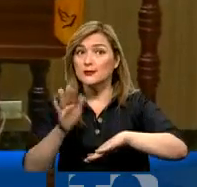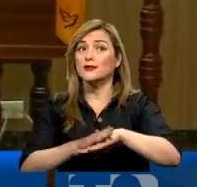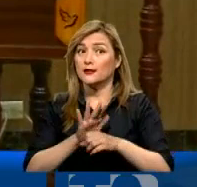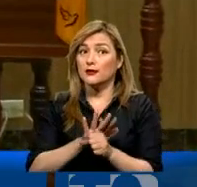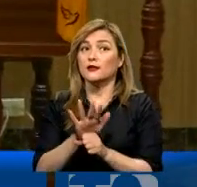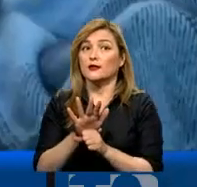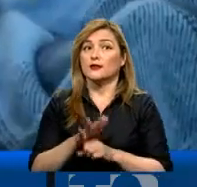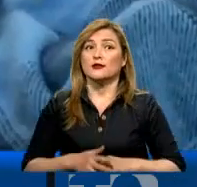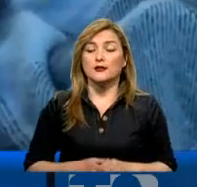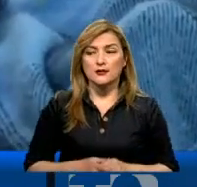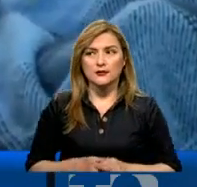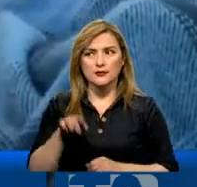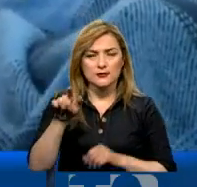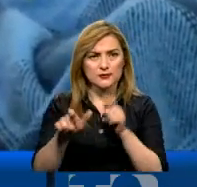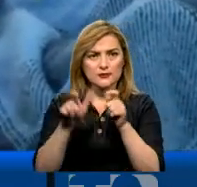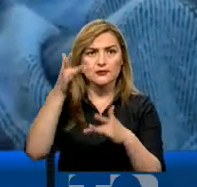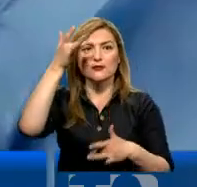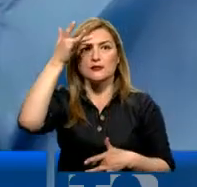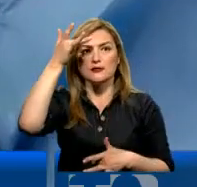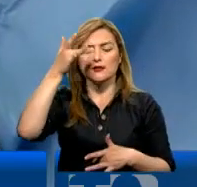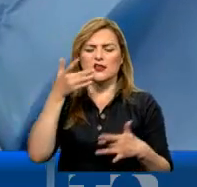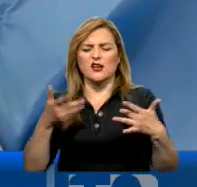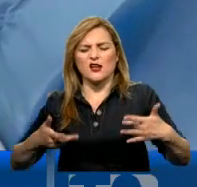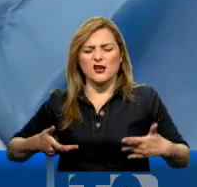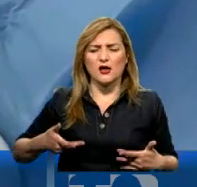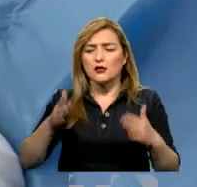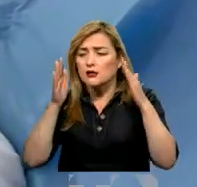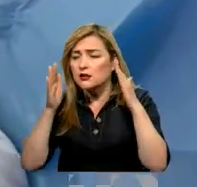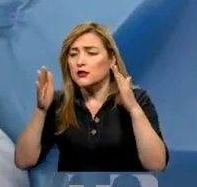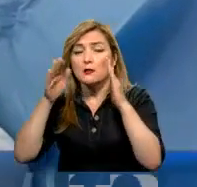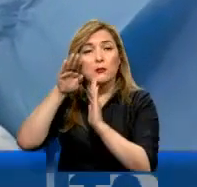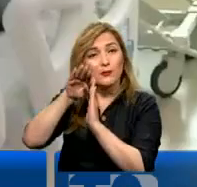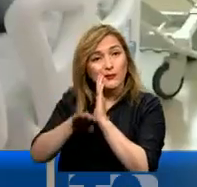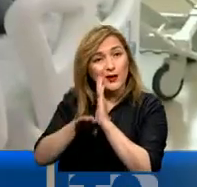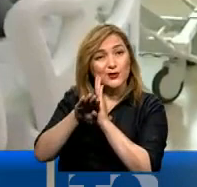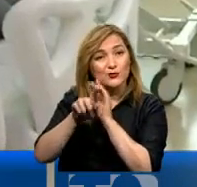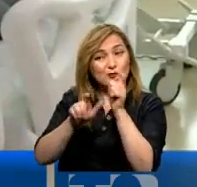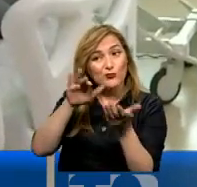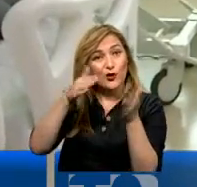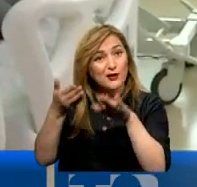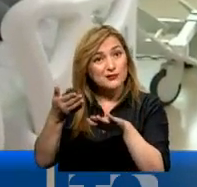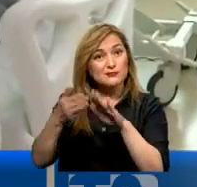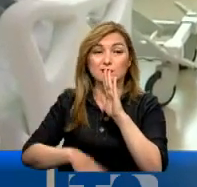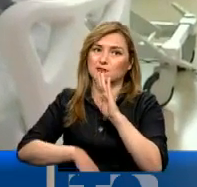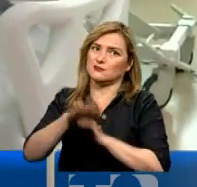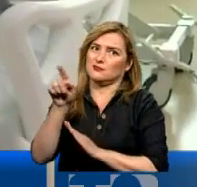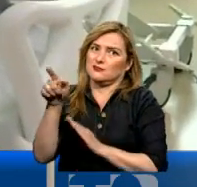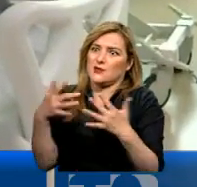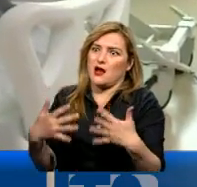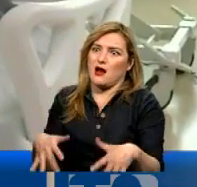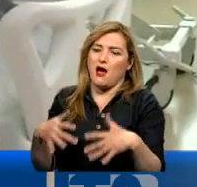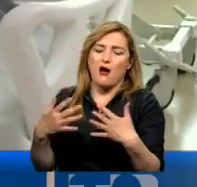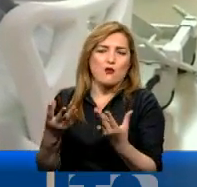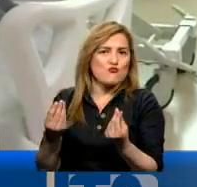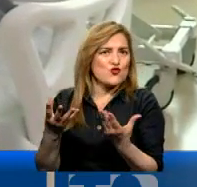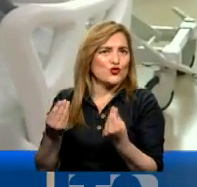virus. Ya que si bien el número de pacientes con síntomas en busca de atención es menor, el panorama no ha cambiado en las unidades de